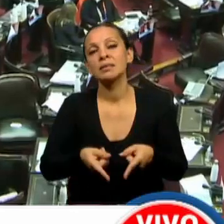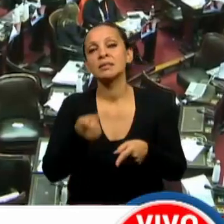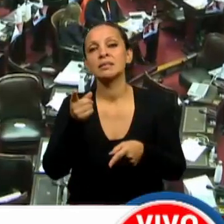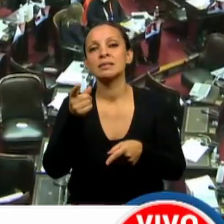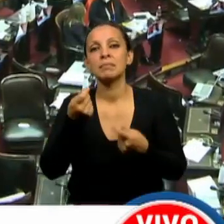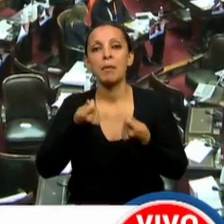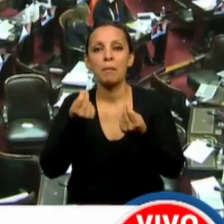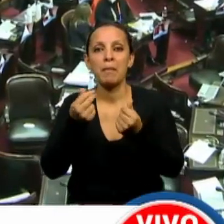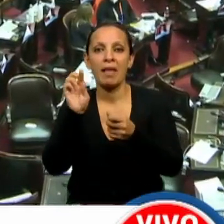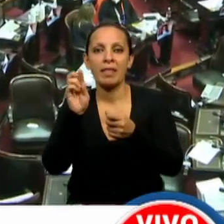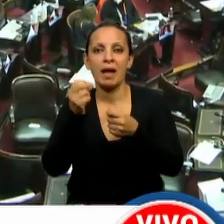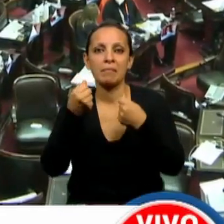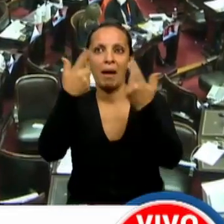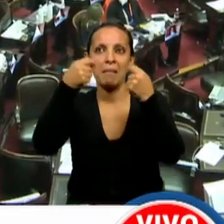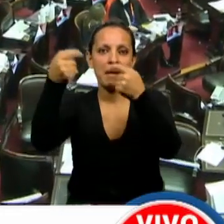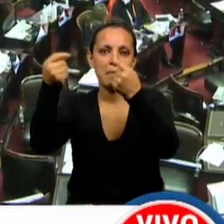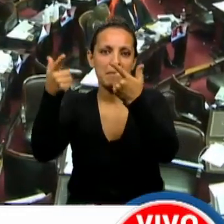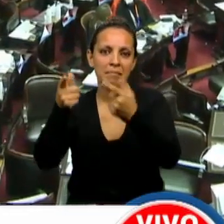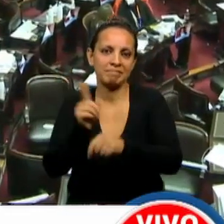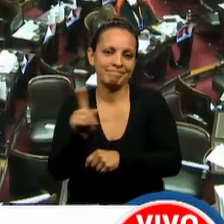tan valoradas y necesarias en la Argentina.